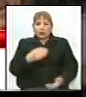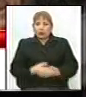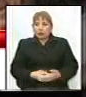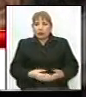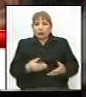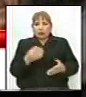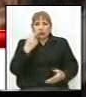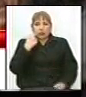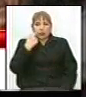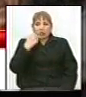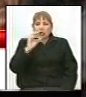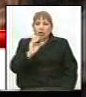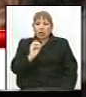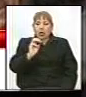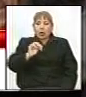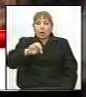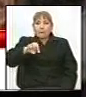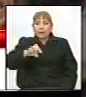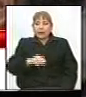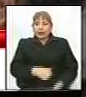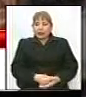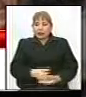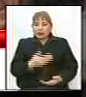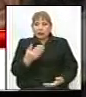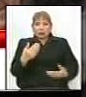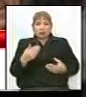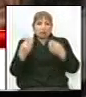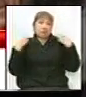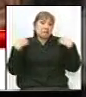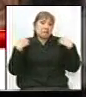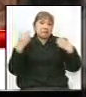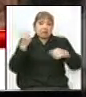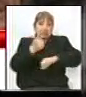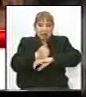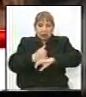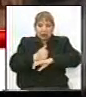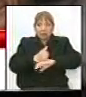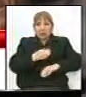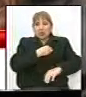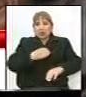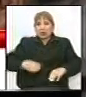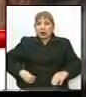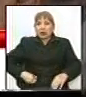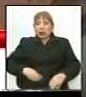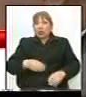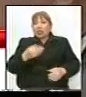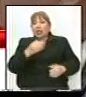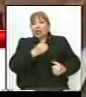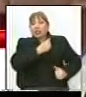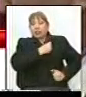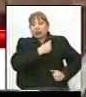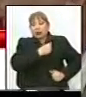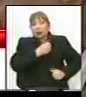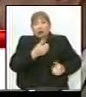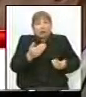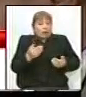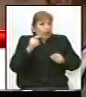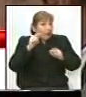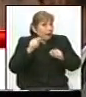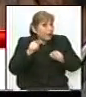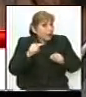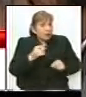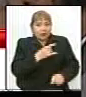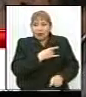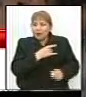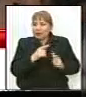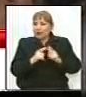de la OMPE ha tenido un cargo de asesoría legal en el Ministerio del Interior, ¿no? Y hay una universidad grande,